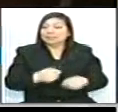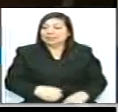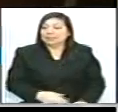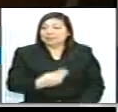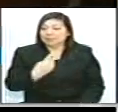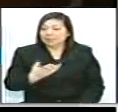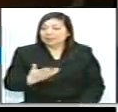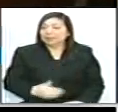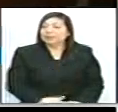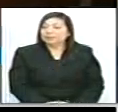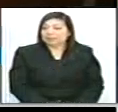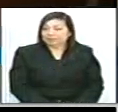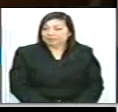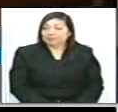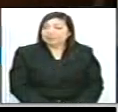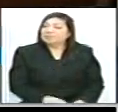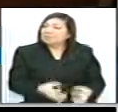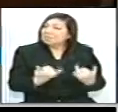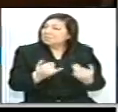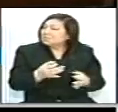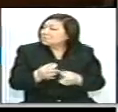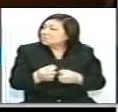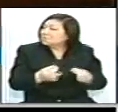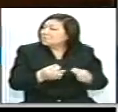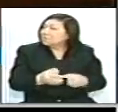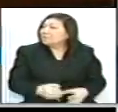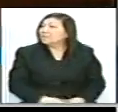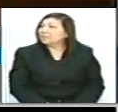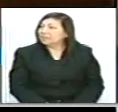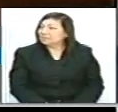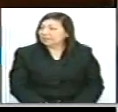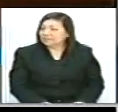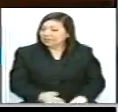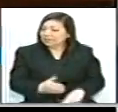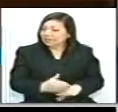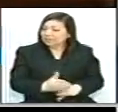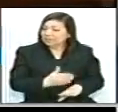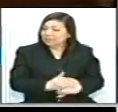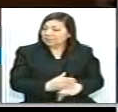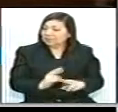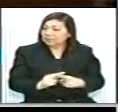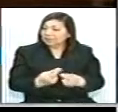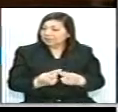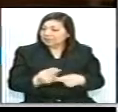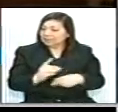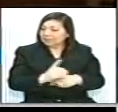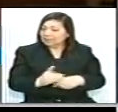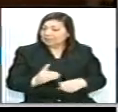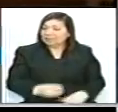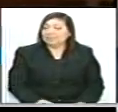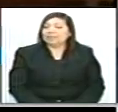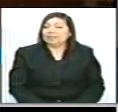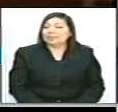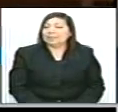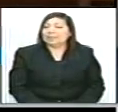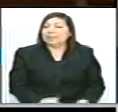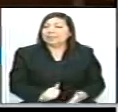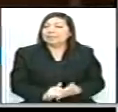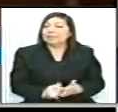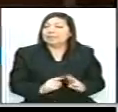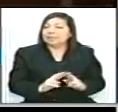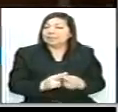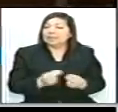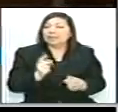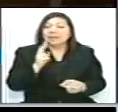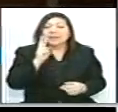personas. Vamos a ver los detalles en el desarrollo de esta sesión descentralizada en Cusco, que se llevó a cabo